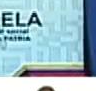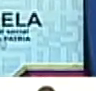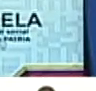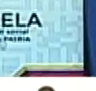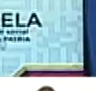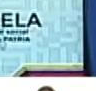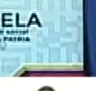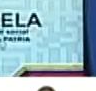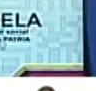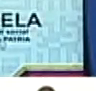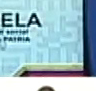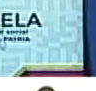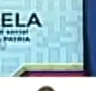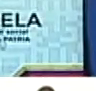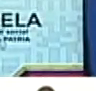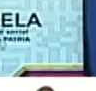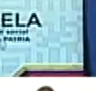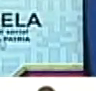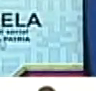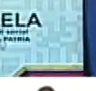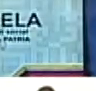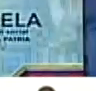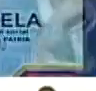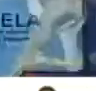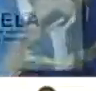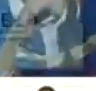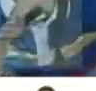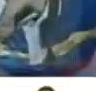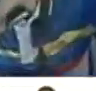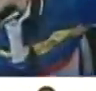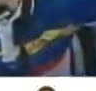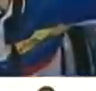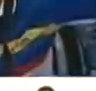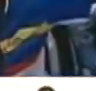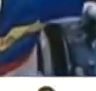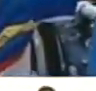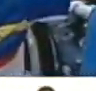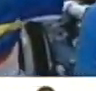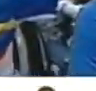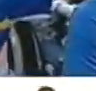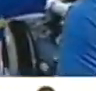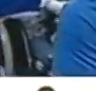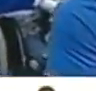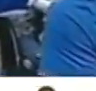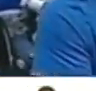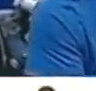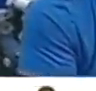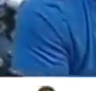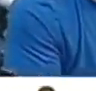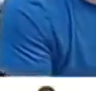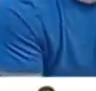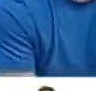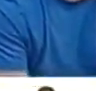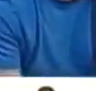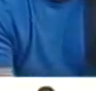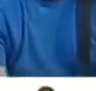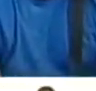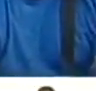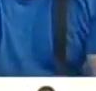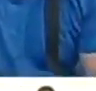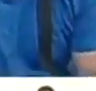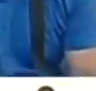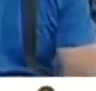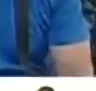ustedes, déjenme decirles. La fuerza de ustedes es mi fuerza. Y mi fuerza y mi vida es de ustedes. Deben